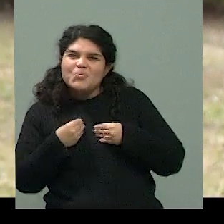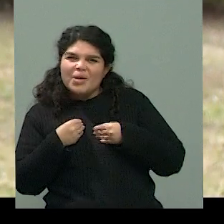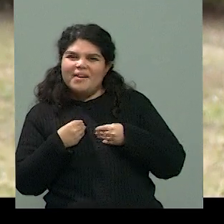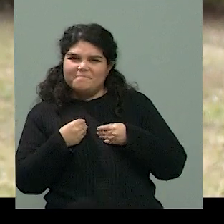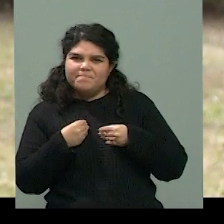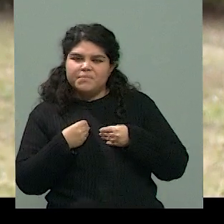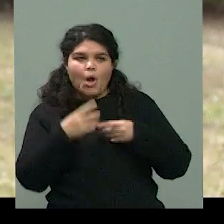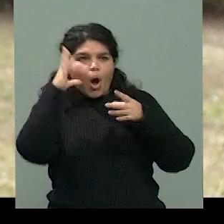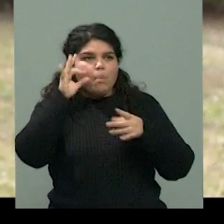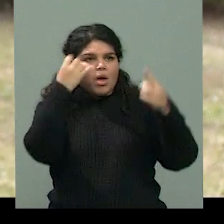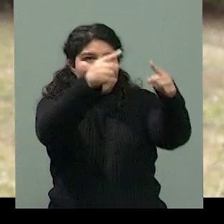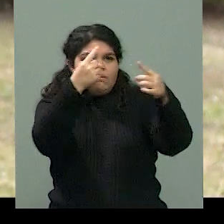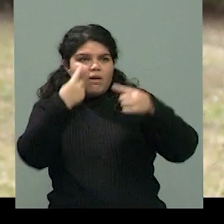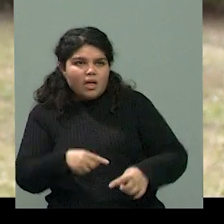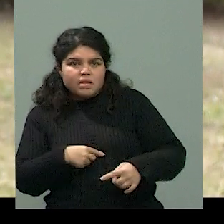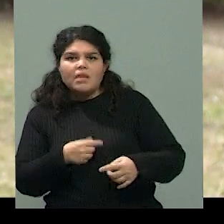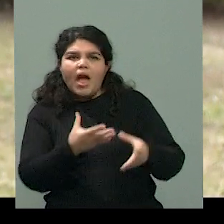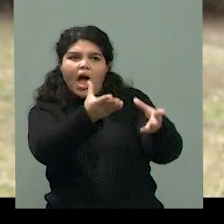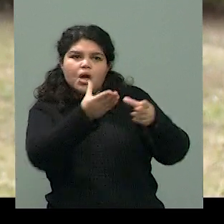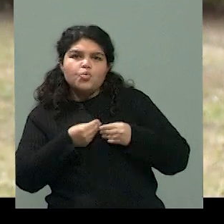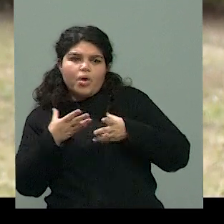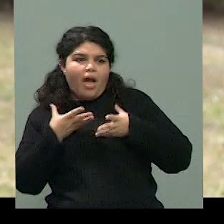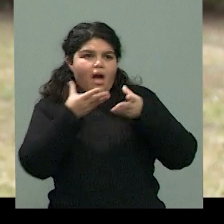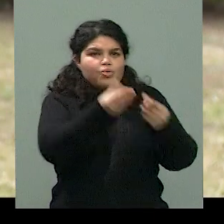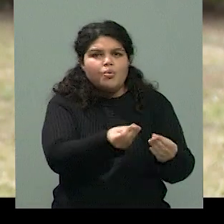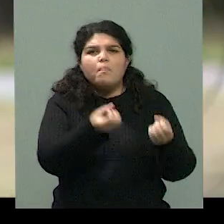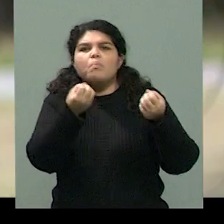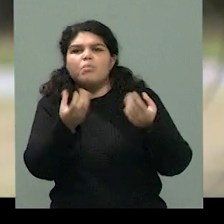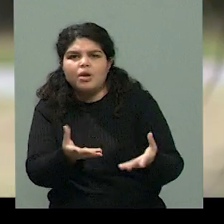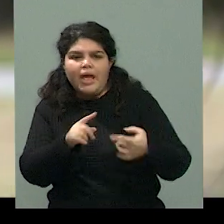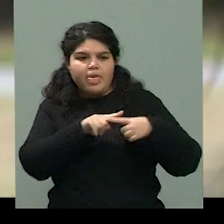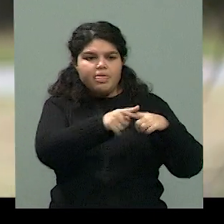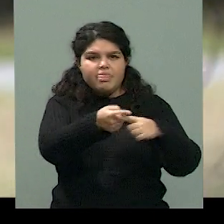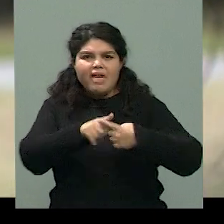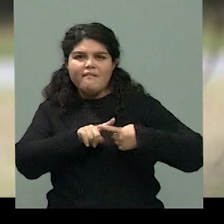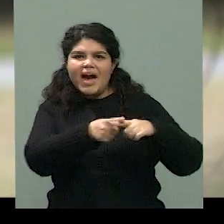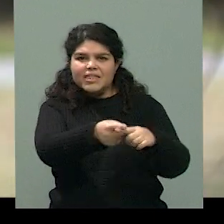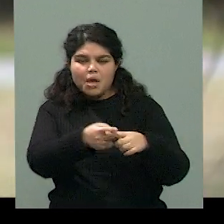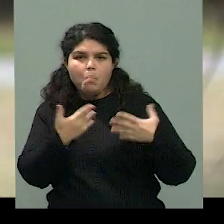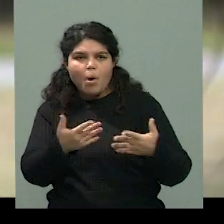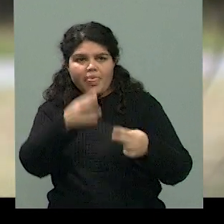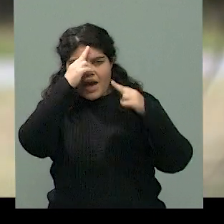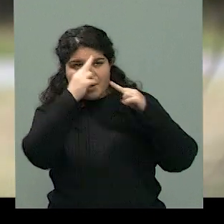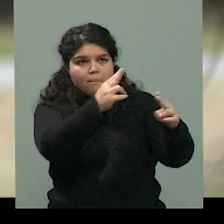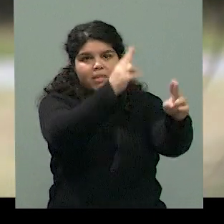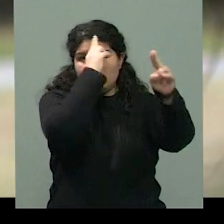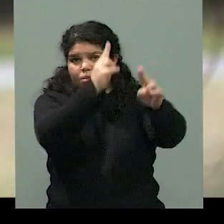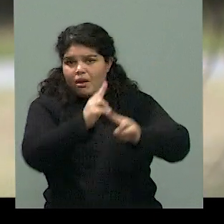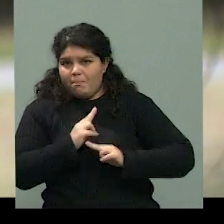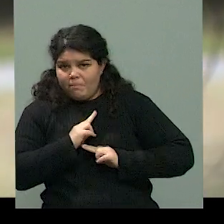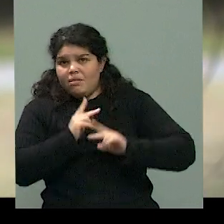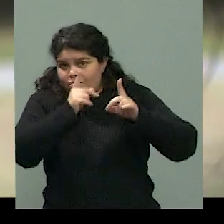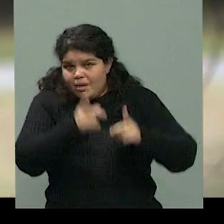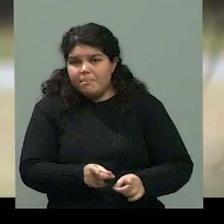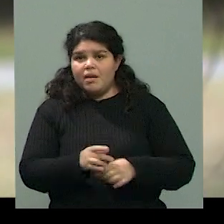lo que se intenta no se logra, por suerte, es el debate de ideas sea justamente dentro del respeto por